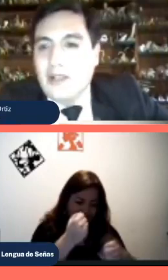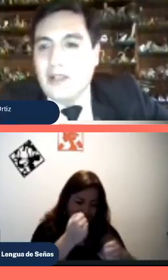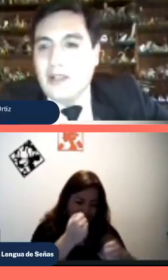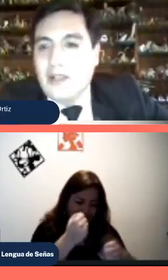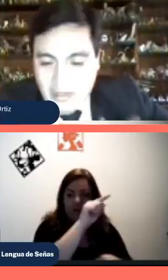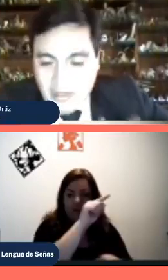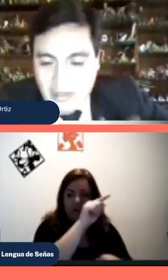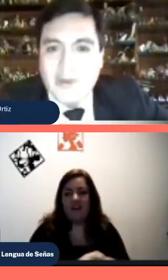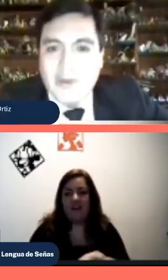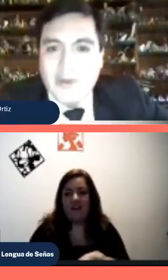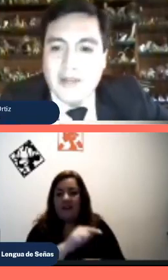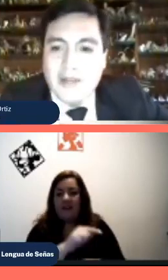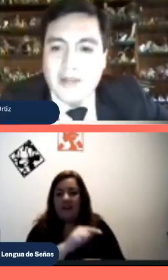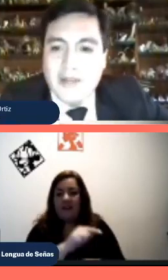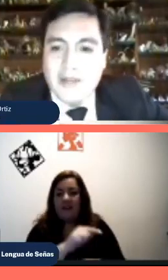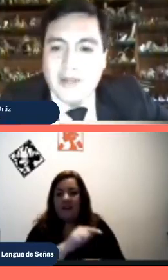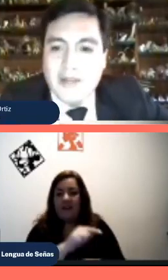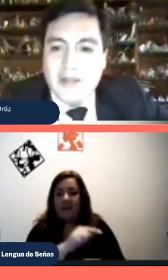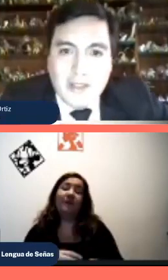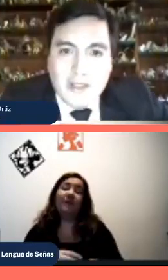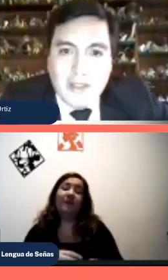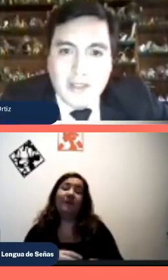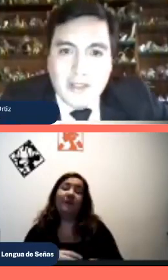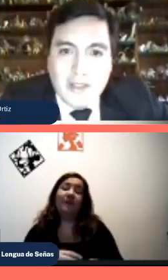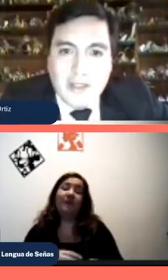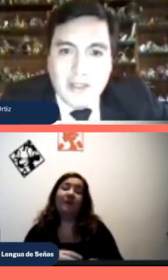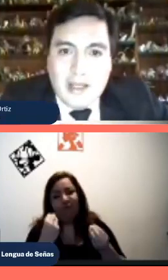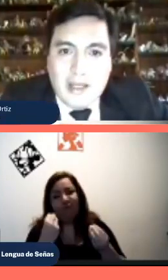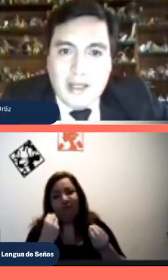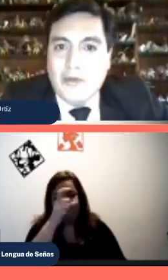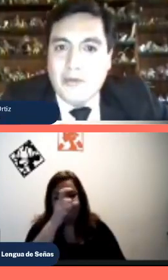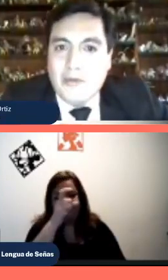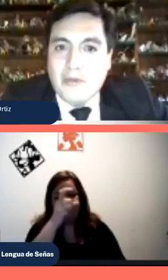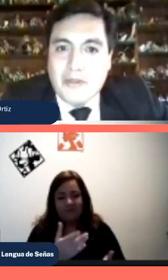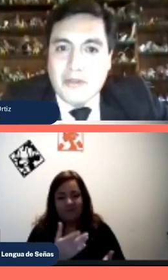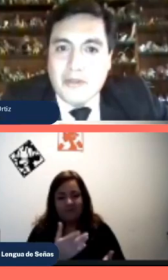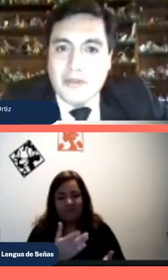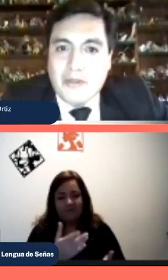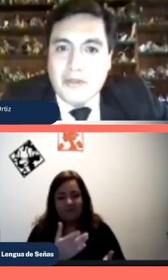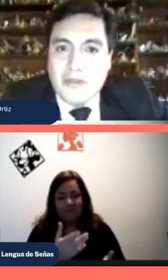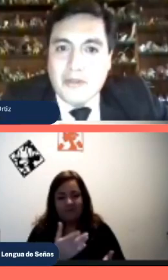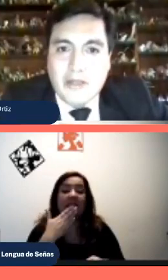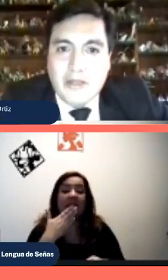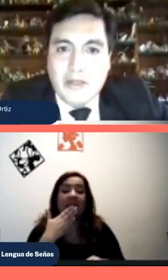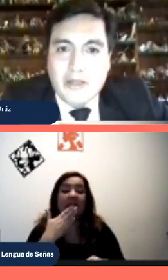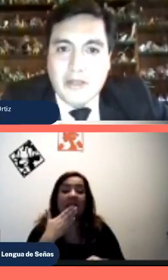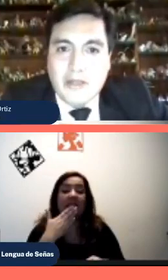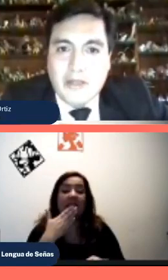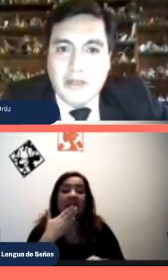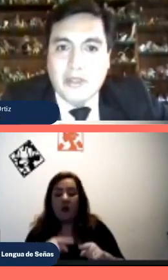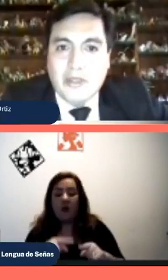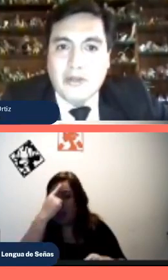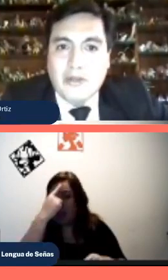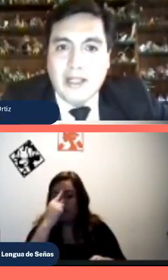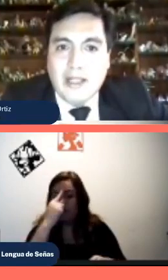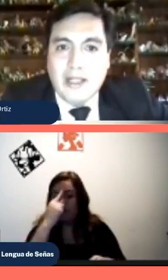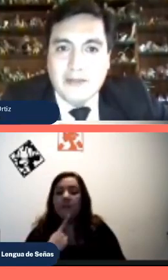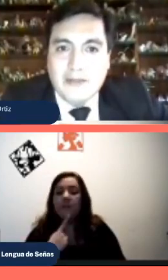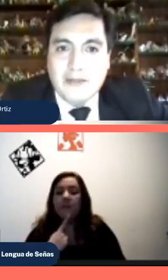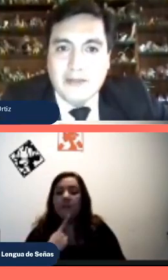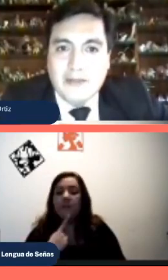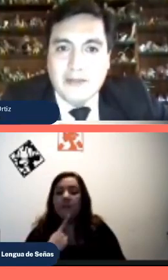suerte de conocerlo, así que es muy buena persona. Aquí podemos ver a los chicos del Museo Paleontológico de